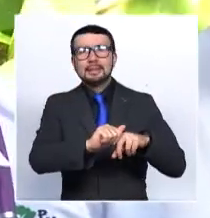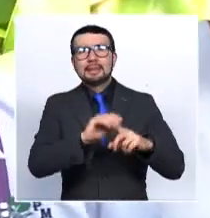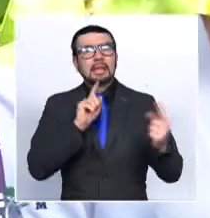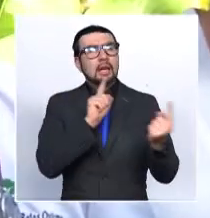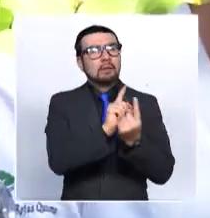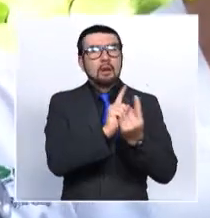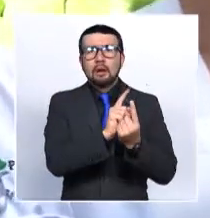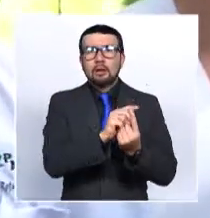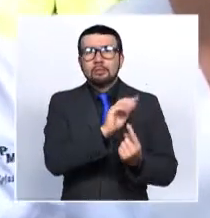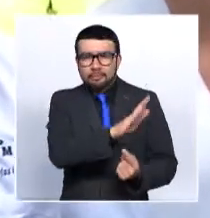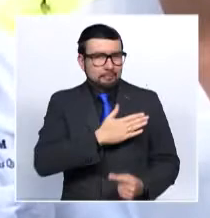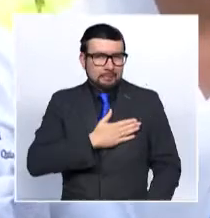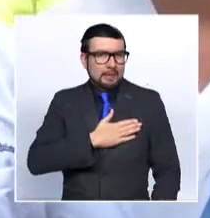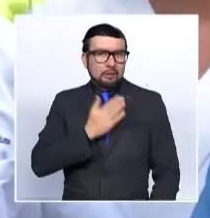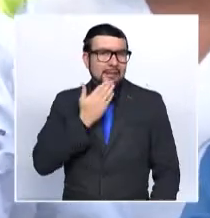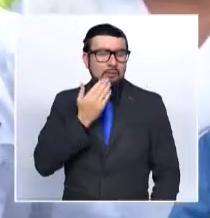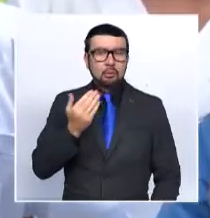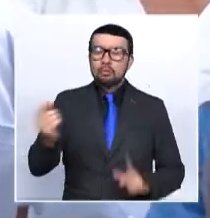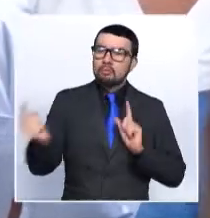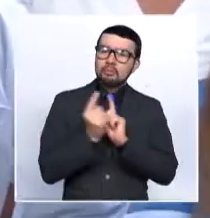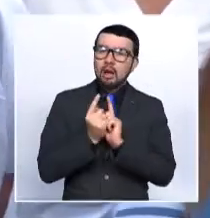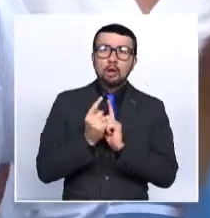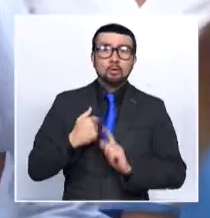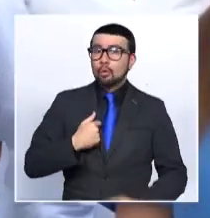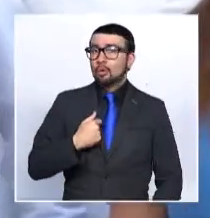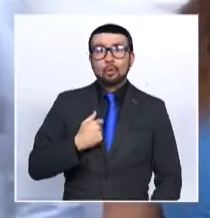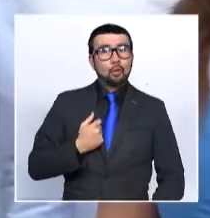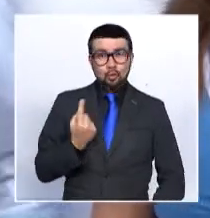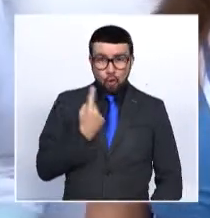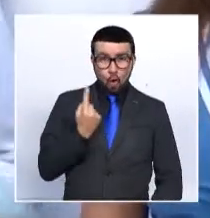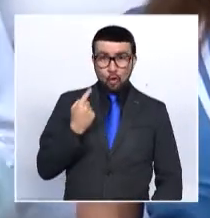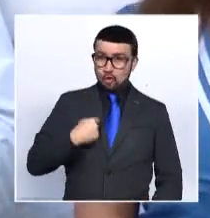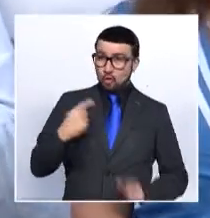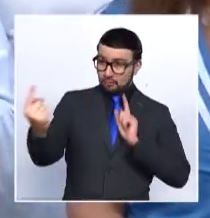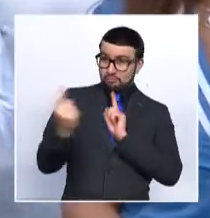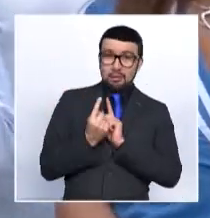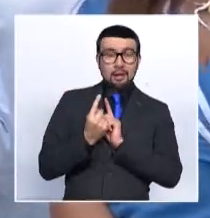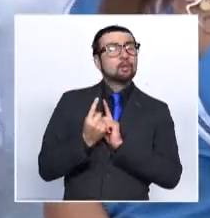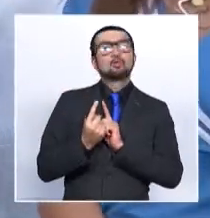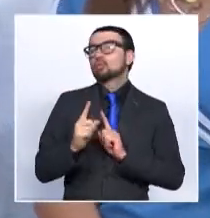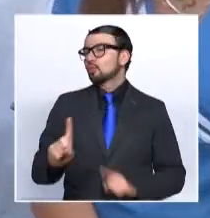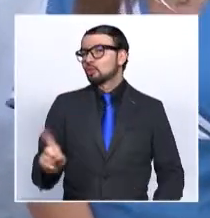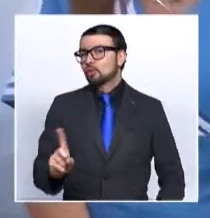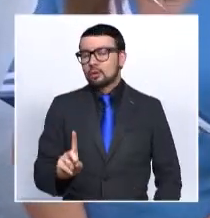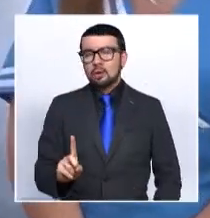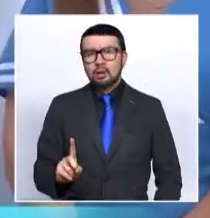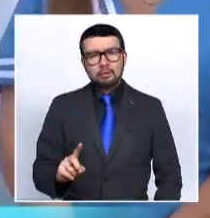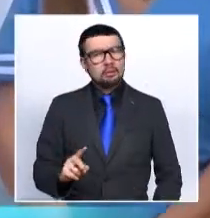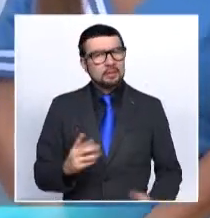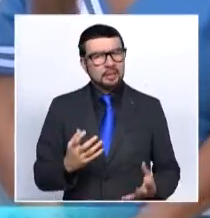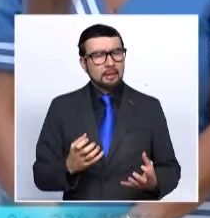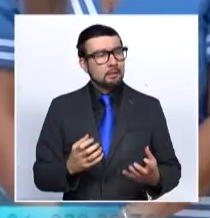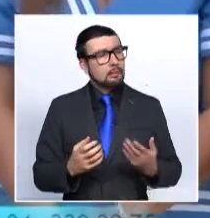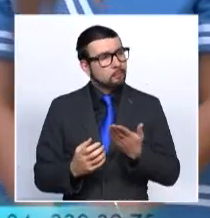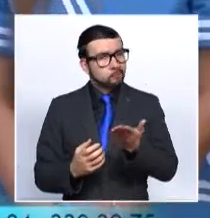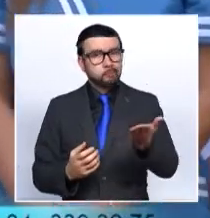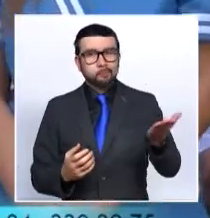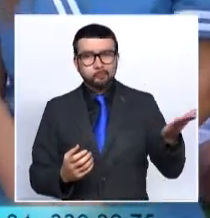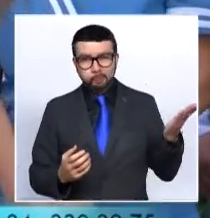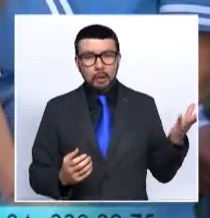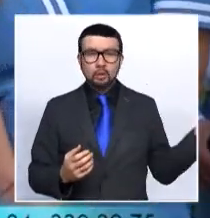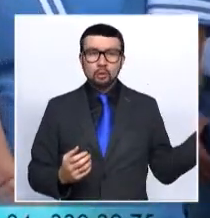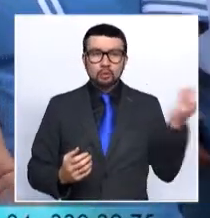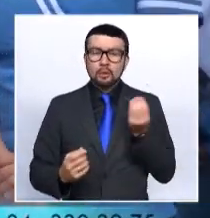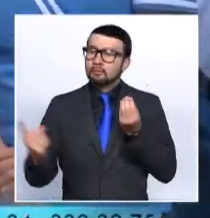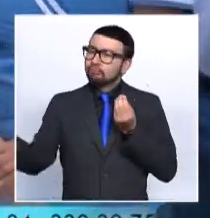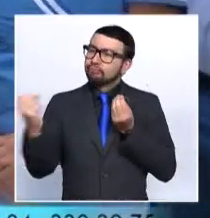caso conmigo, ¿por qué yo ya no atiendo una consulta solo? Porque siempre tratamos de que el paciente tenga un